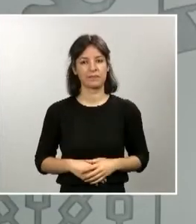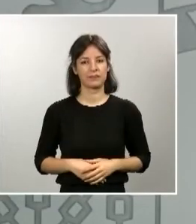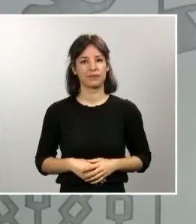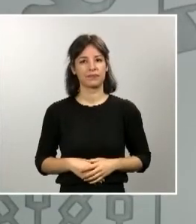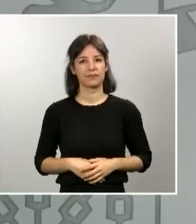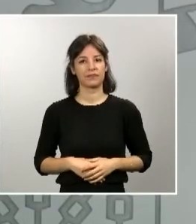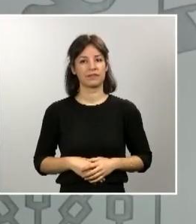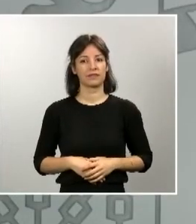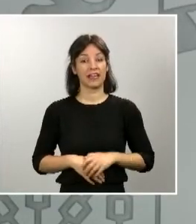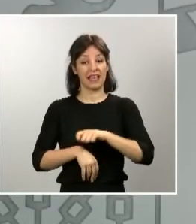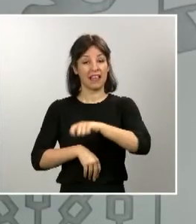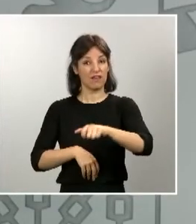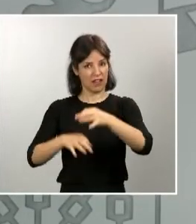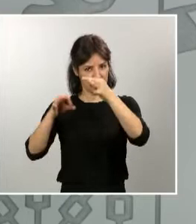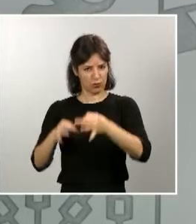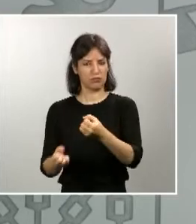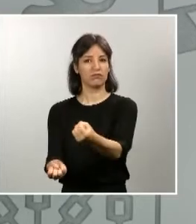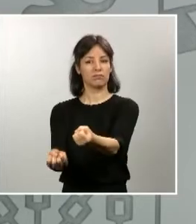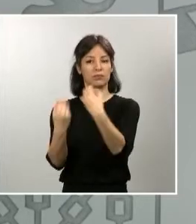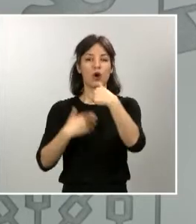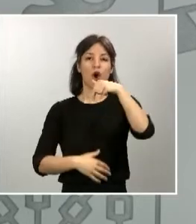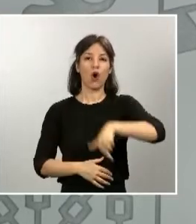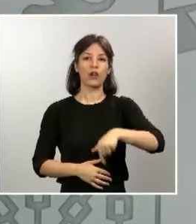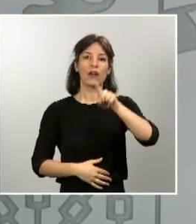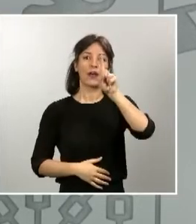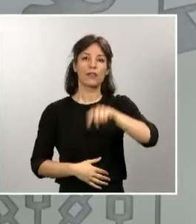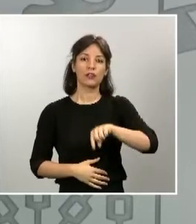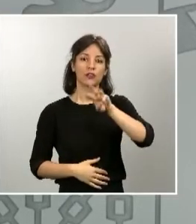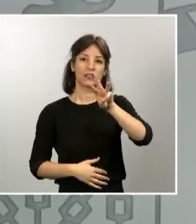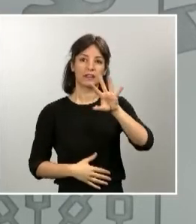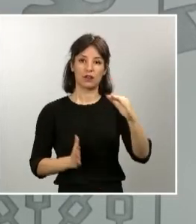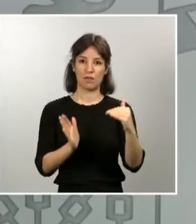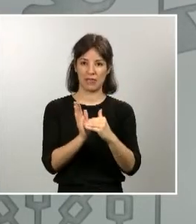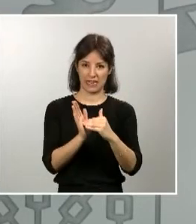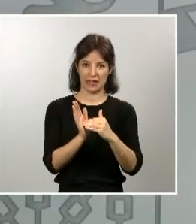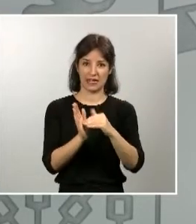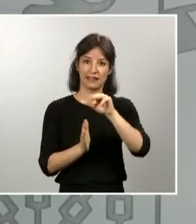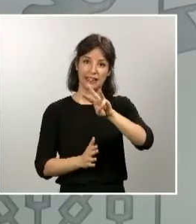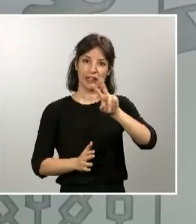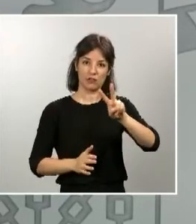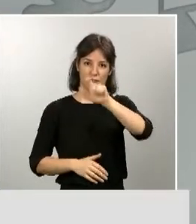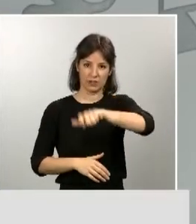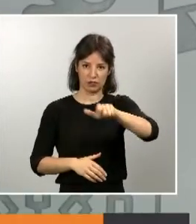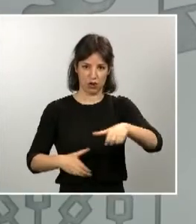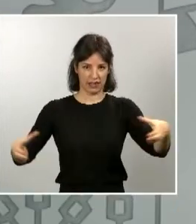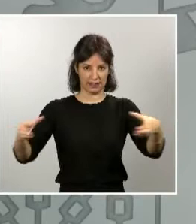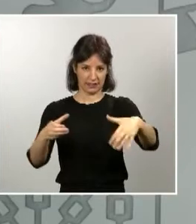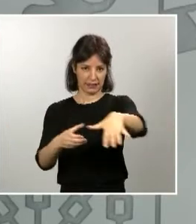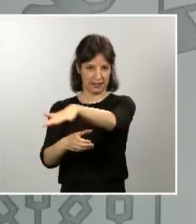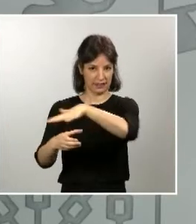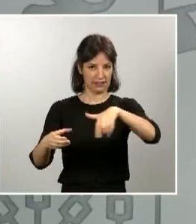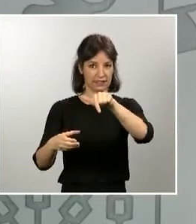es hoy de 135 mil 32 personas lo que supone cuatro mil